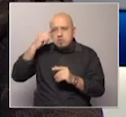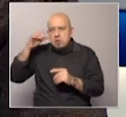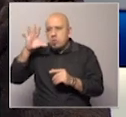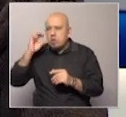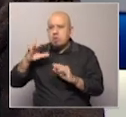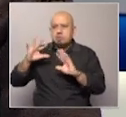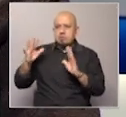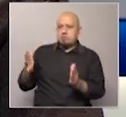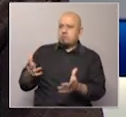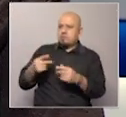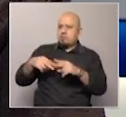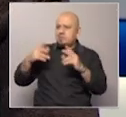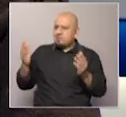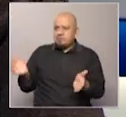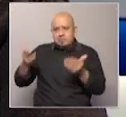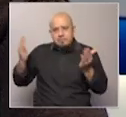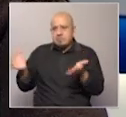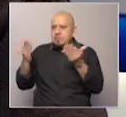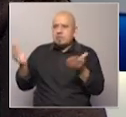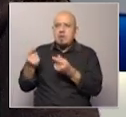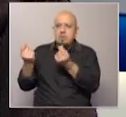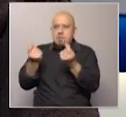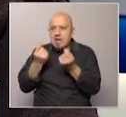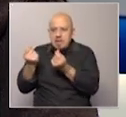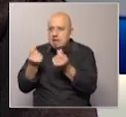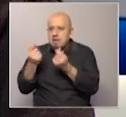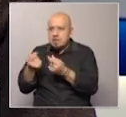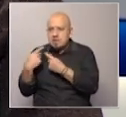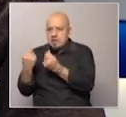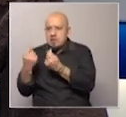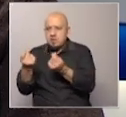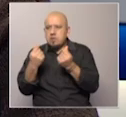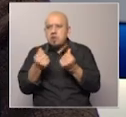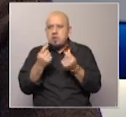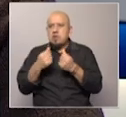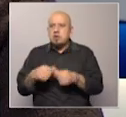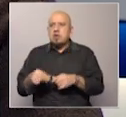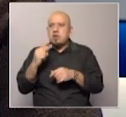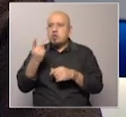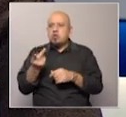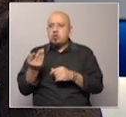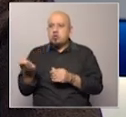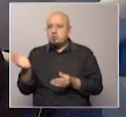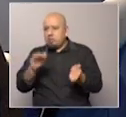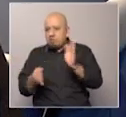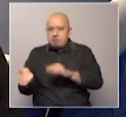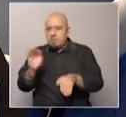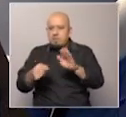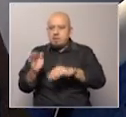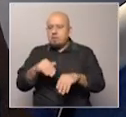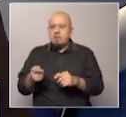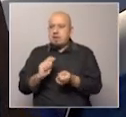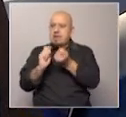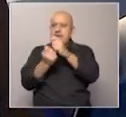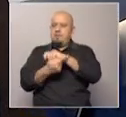volumen de materiales y dinero pero basta con verlo se taparon se rellenaron dos playas y claro ahora a cambio la